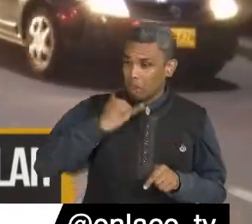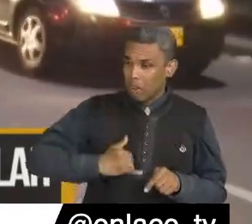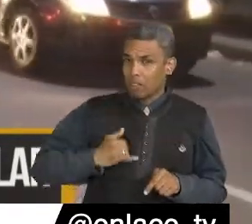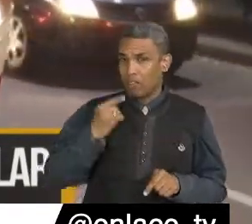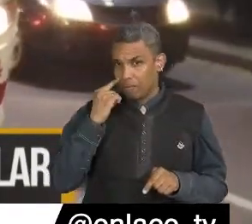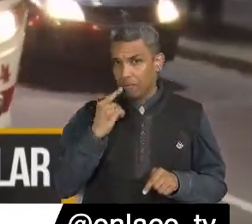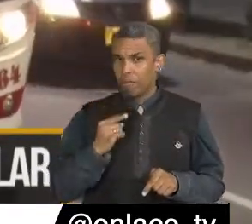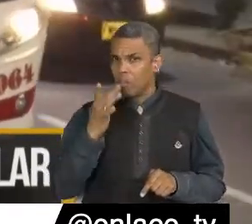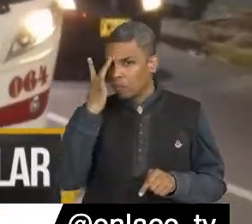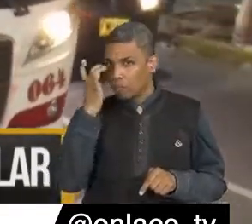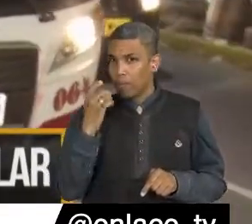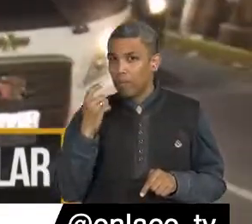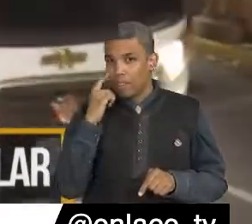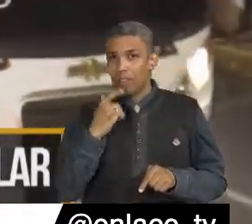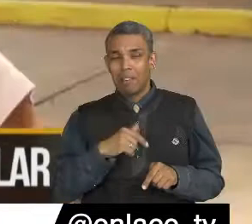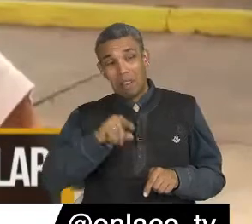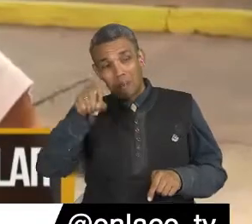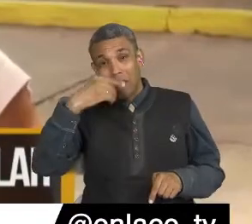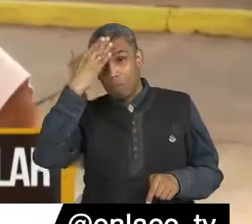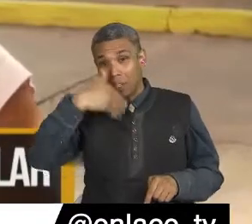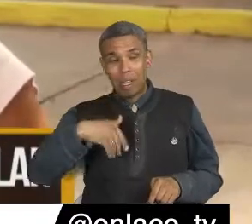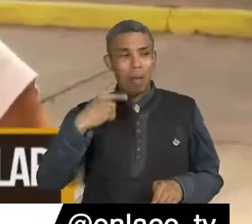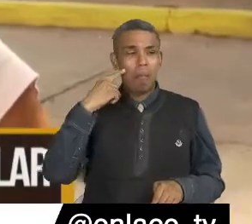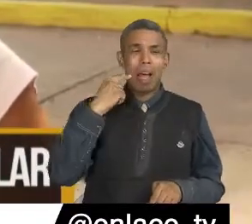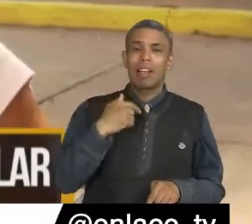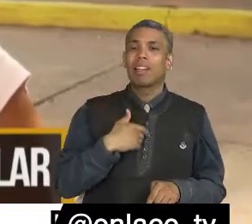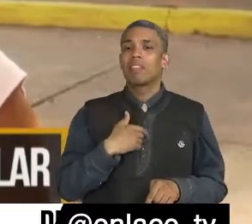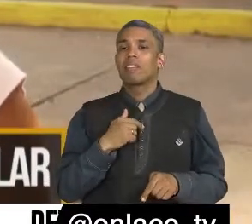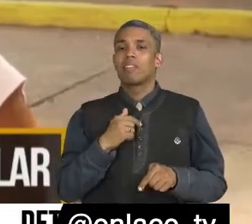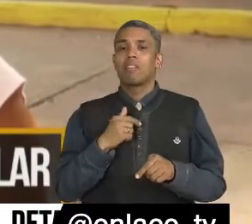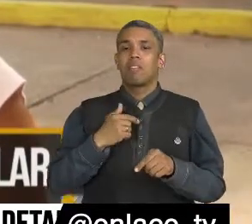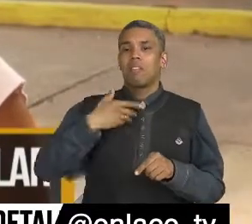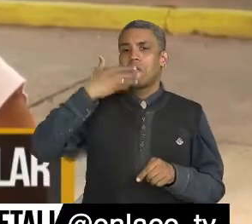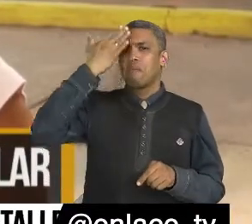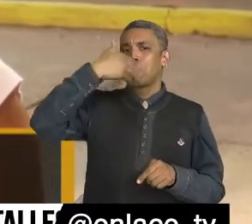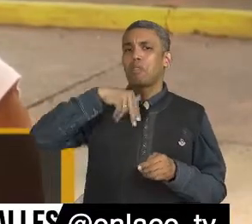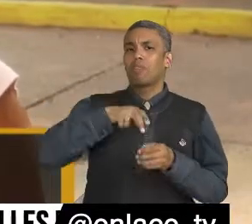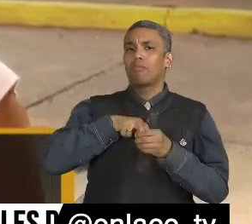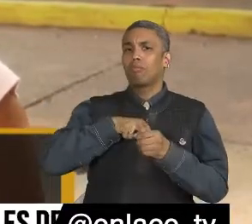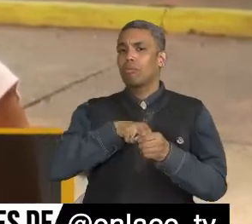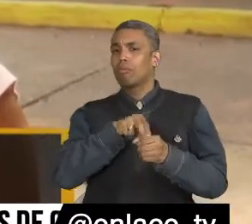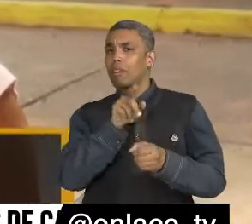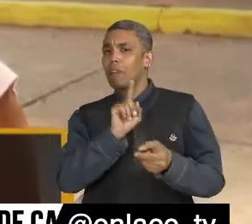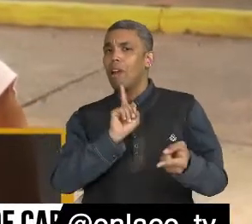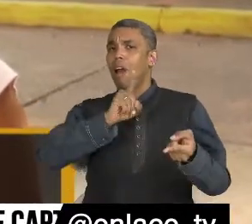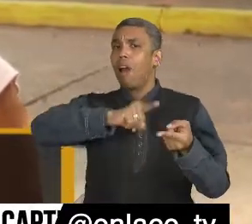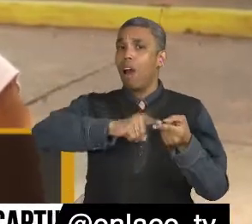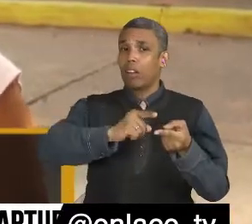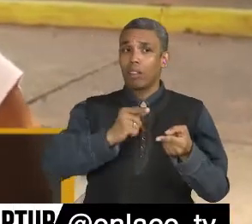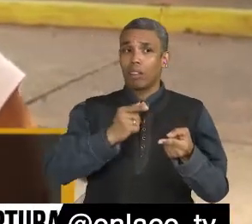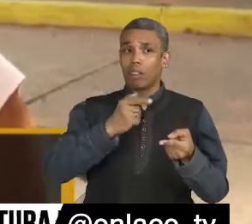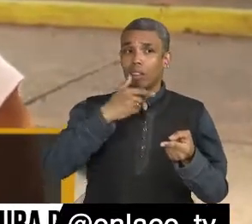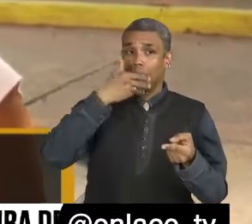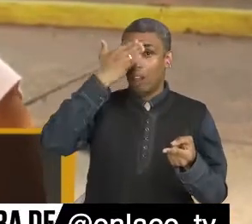con sus colegios ni con sus hogares. Yo le quiero decir a los padres de familia que por favor corrijan los niños y que les den un poquito